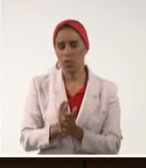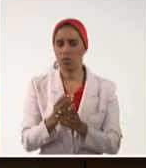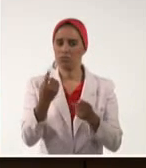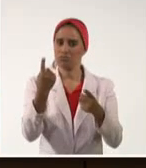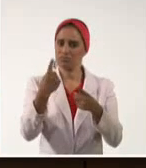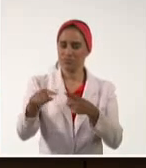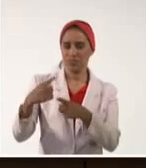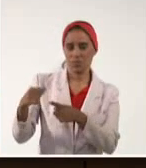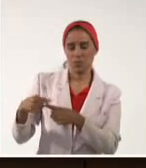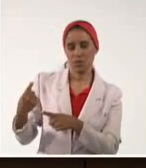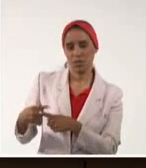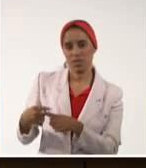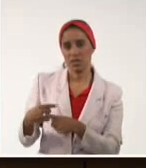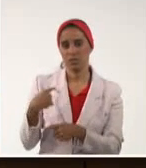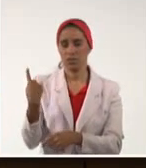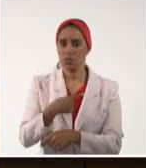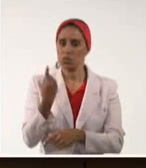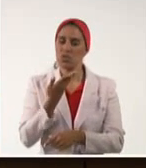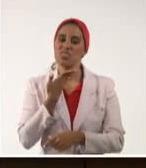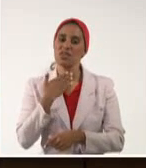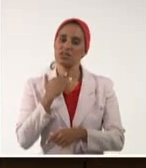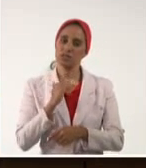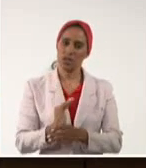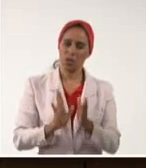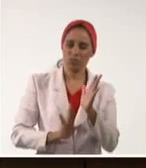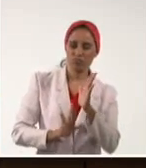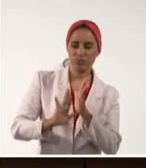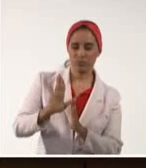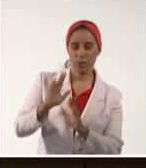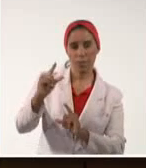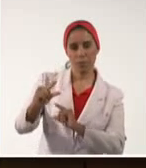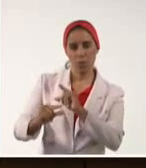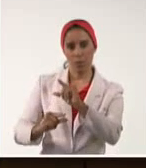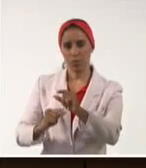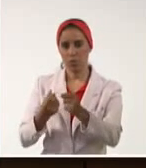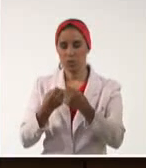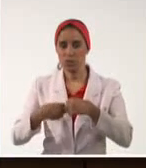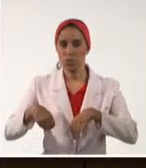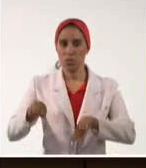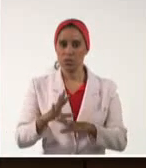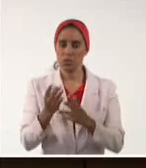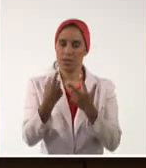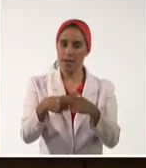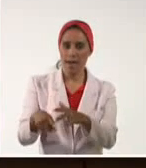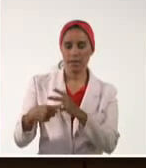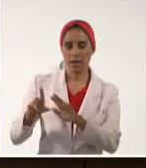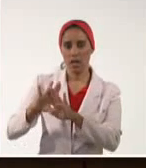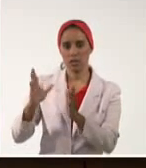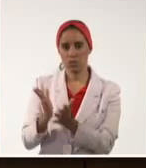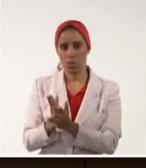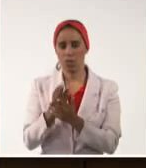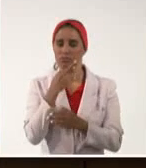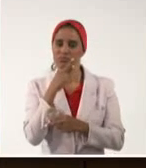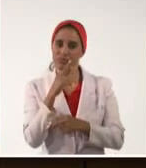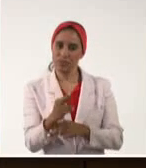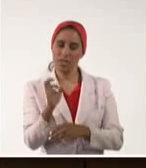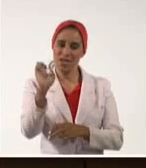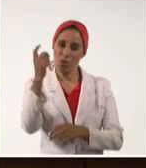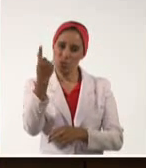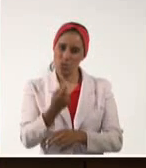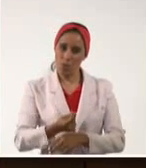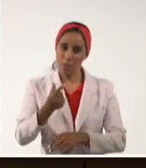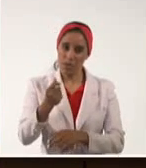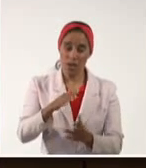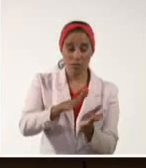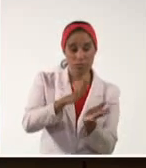frecuencia el deseo de superar la situación adversa, la correlación entre las variables económicas, el compromiso